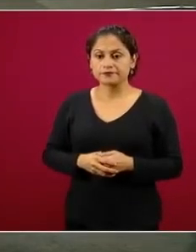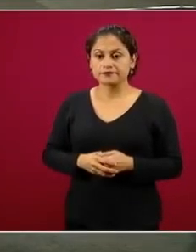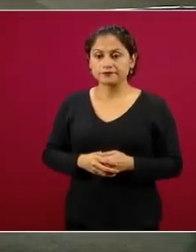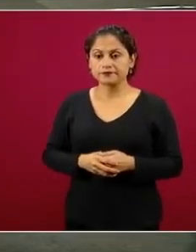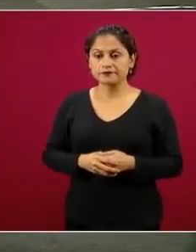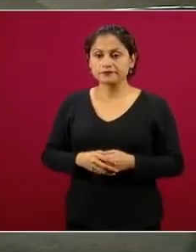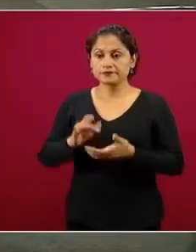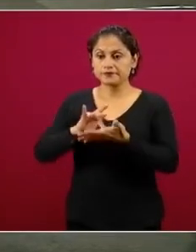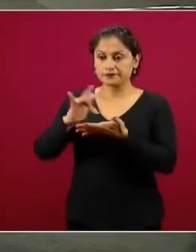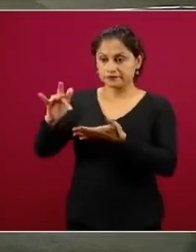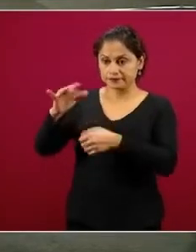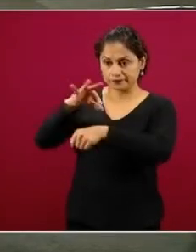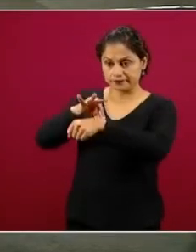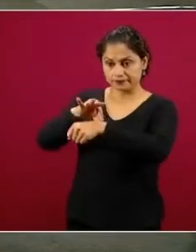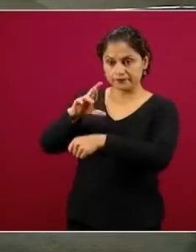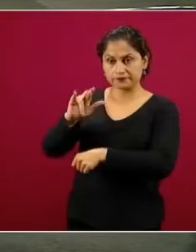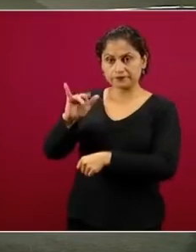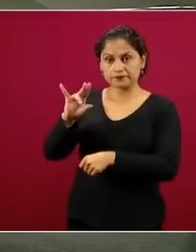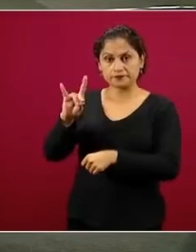Gracias, doctor Ricardo Cortés.